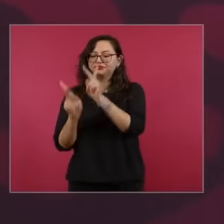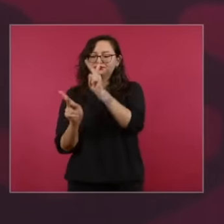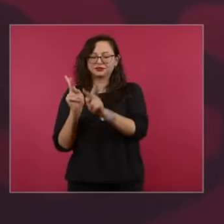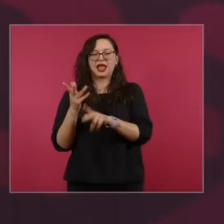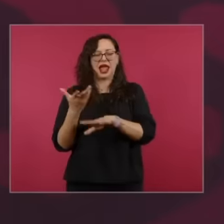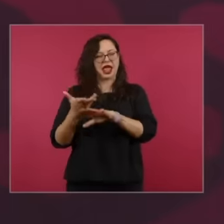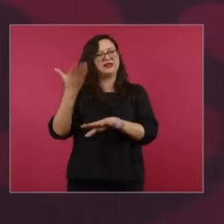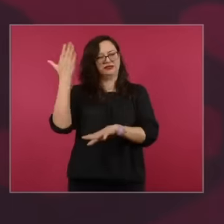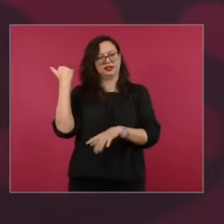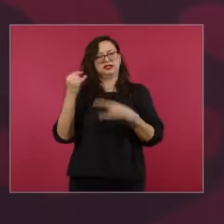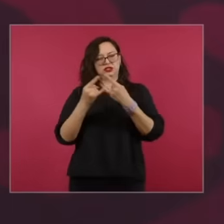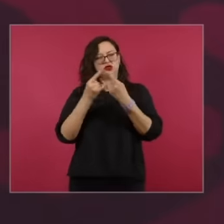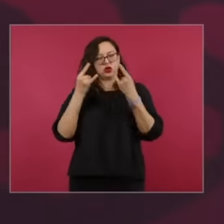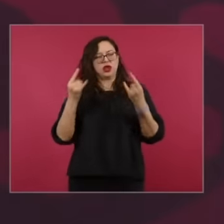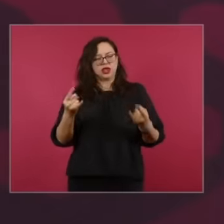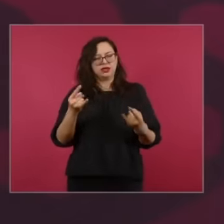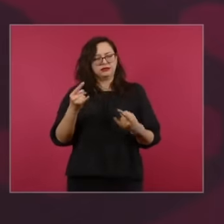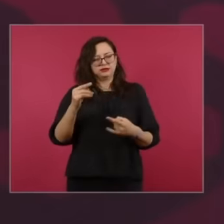Salinas